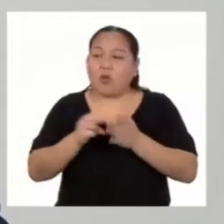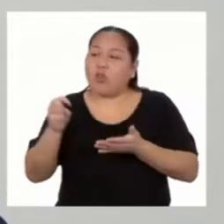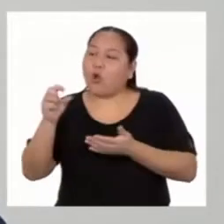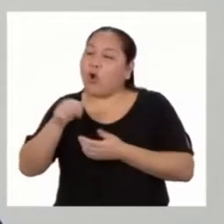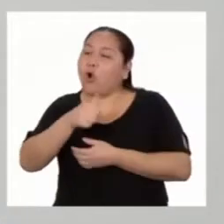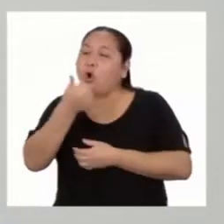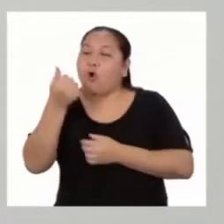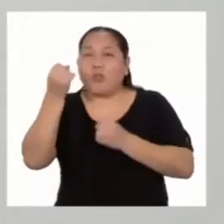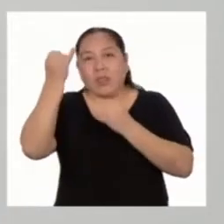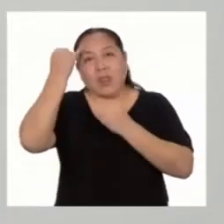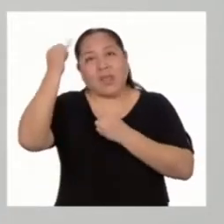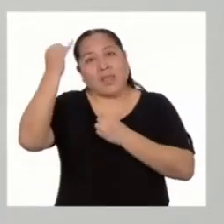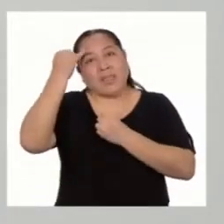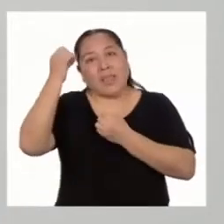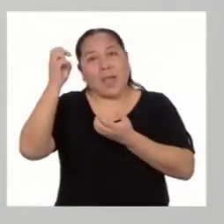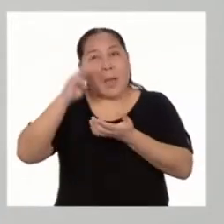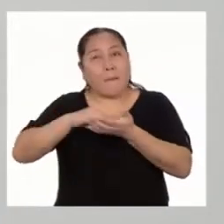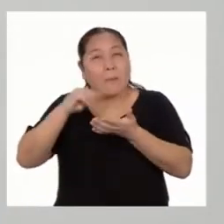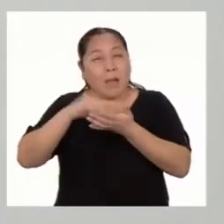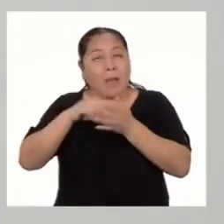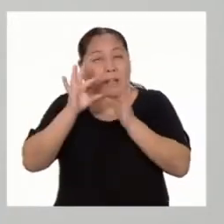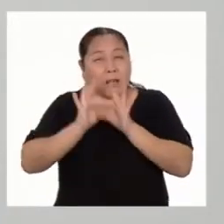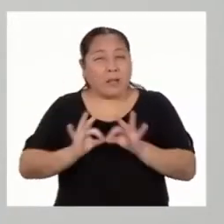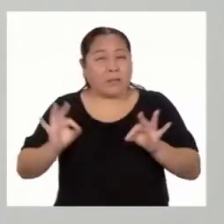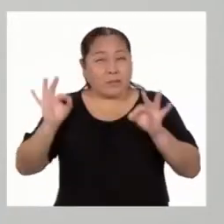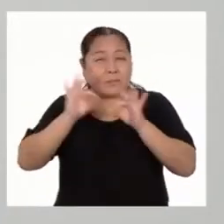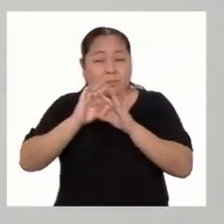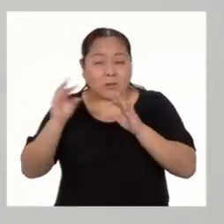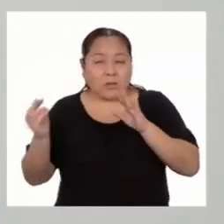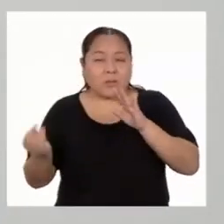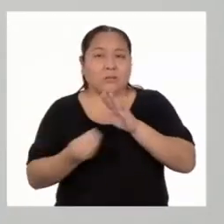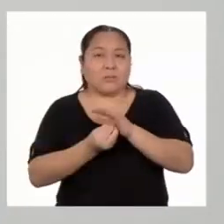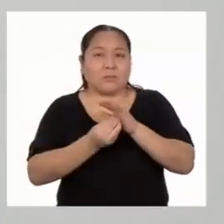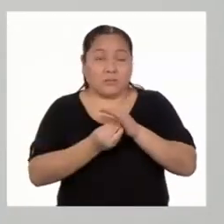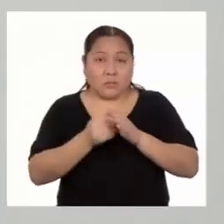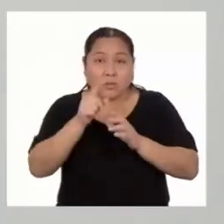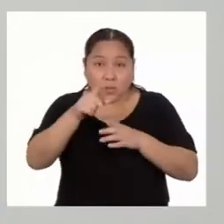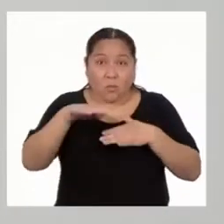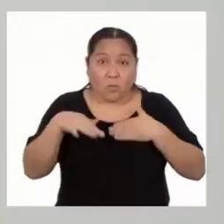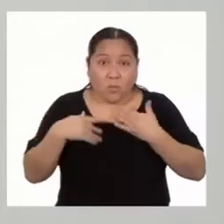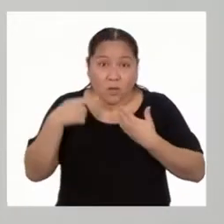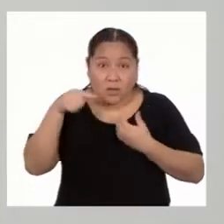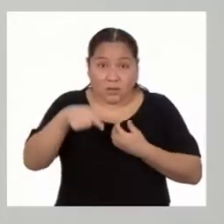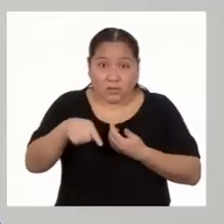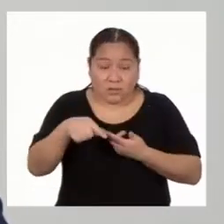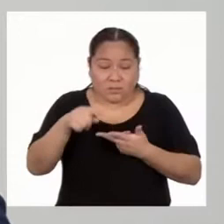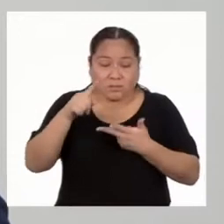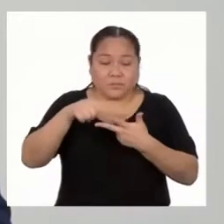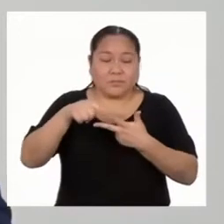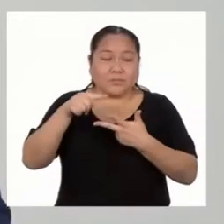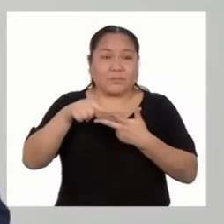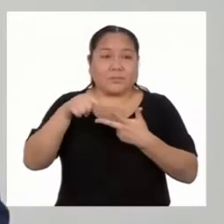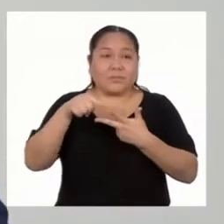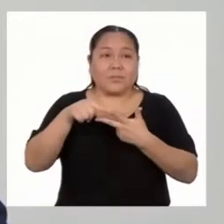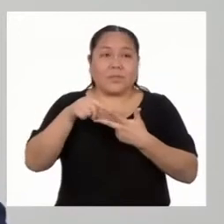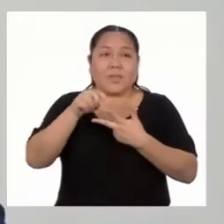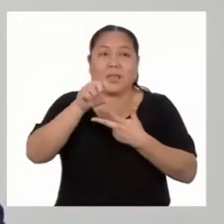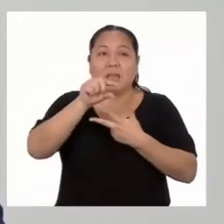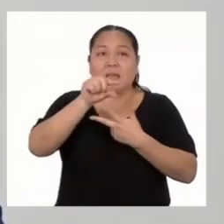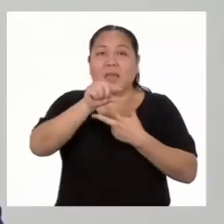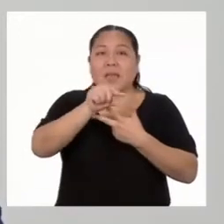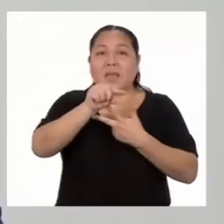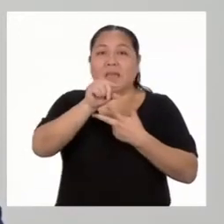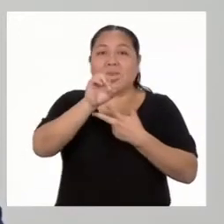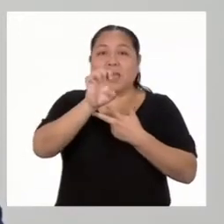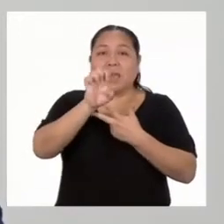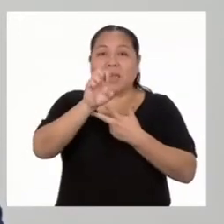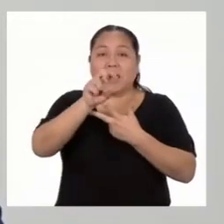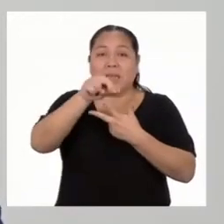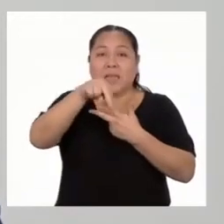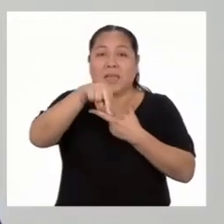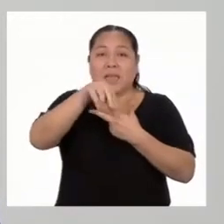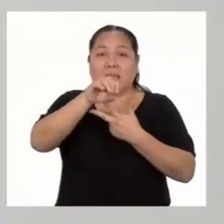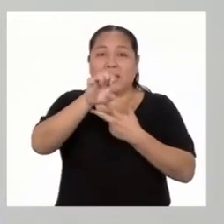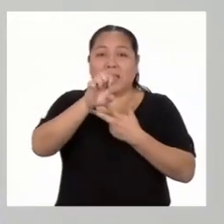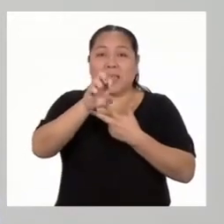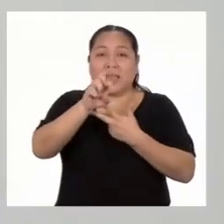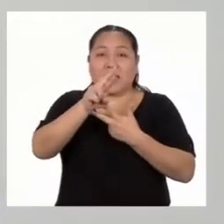general que las incluya. Si puedes hacer esto, estás aplicando la técnica de